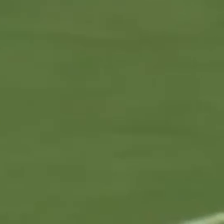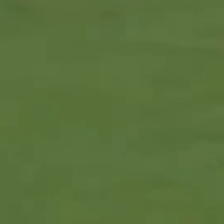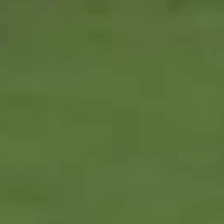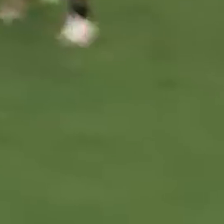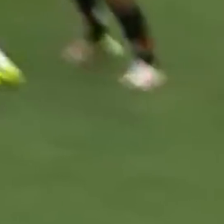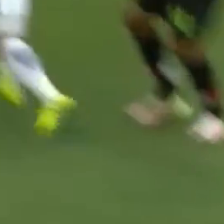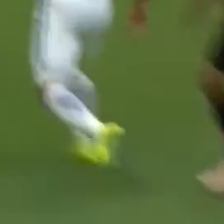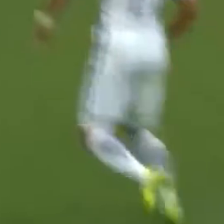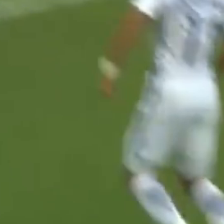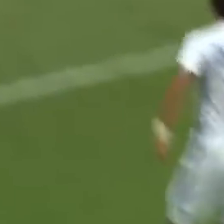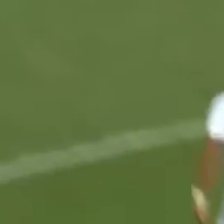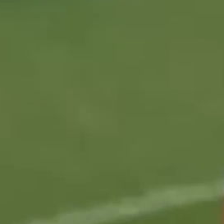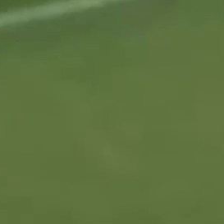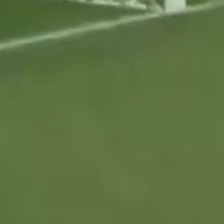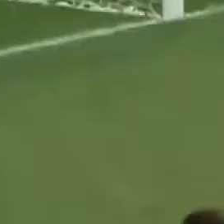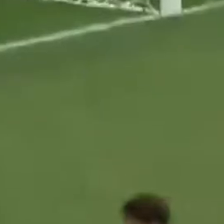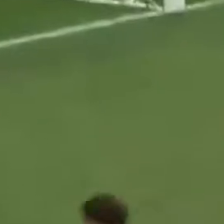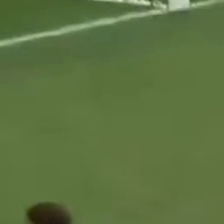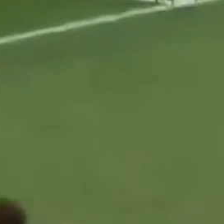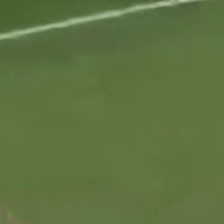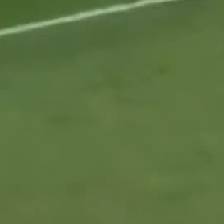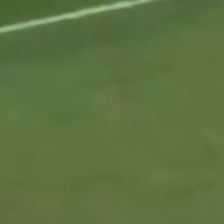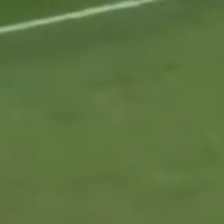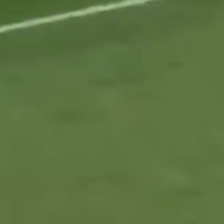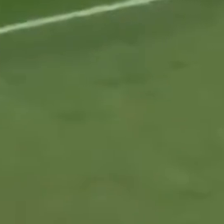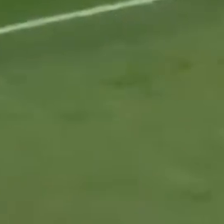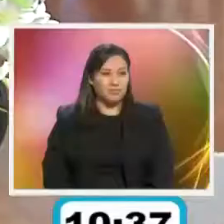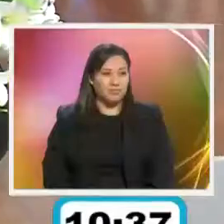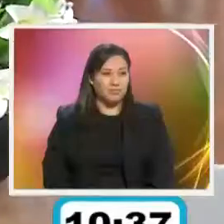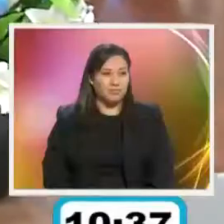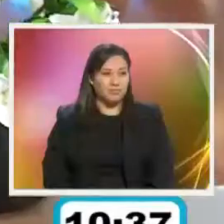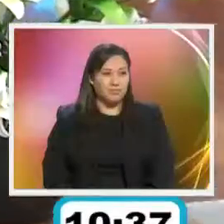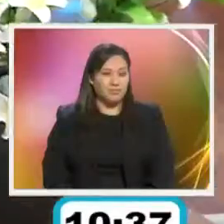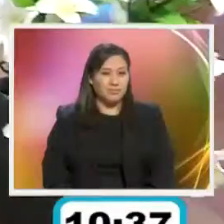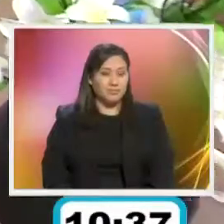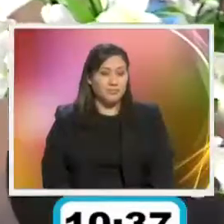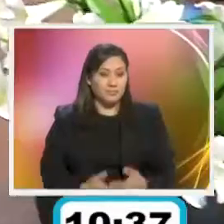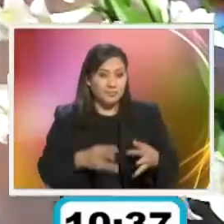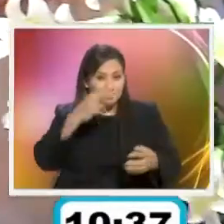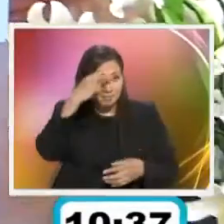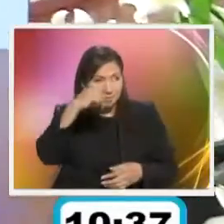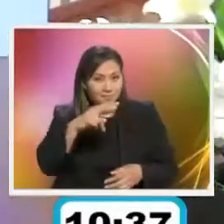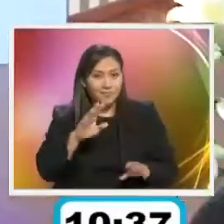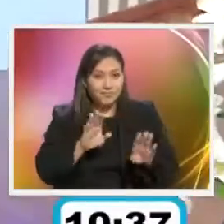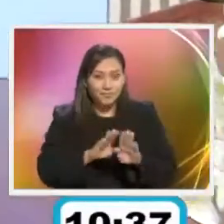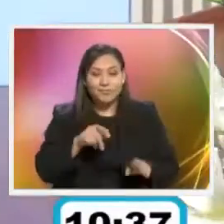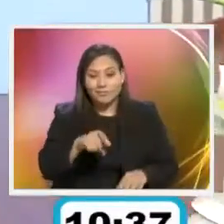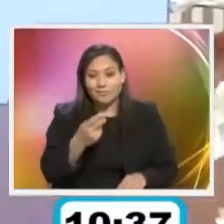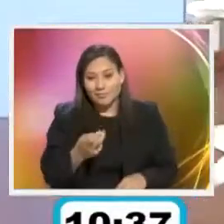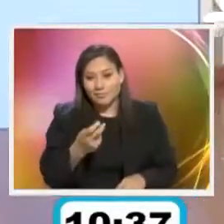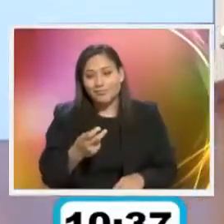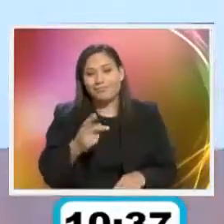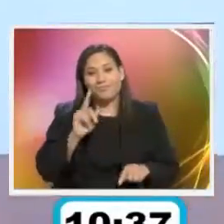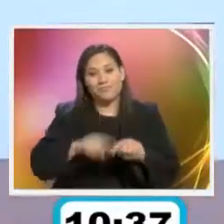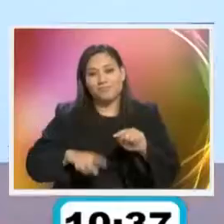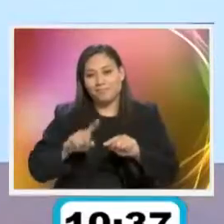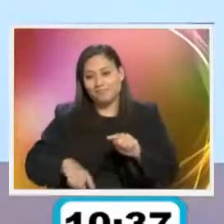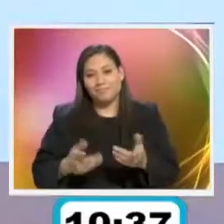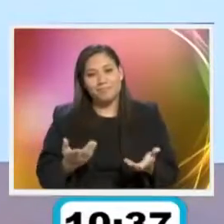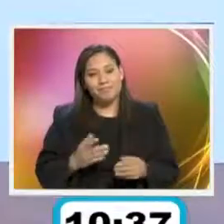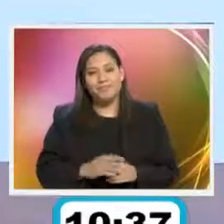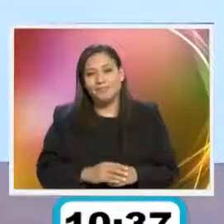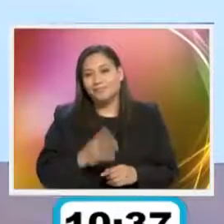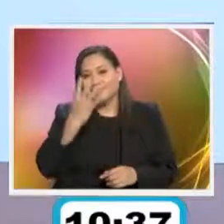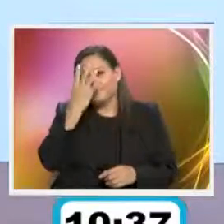que acaba por terminar el paso por parte de los mexicanos en esta eliminatoria.